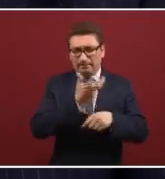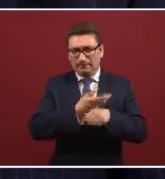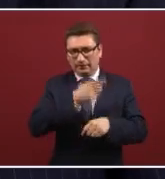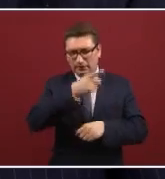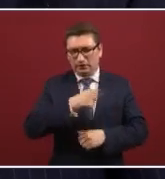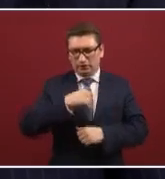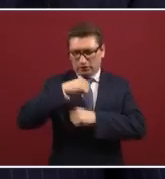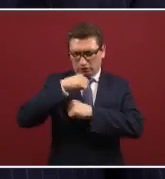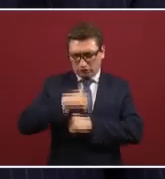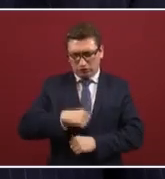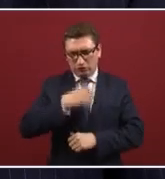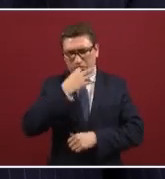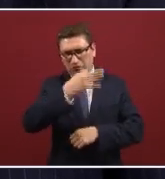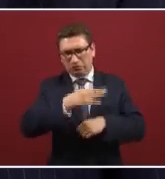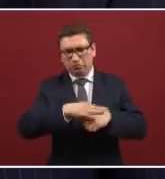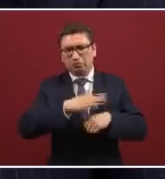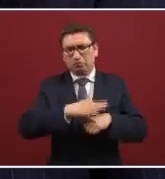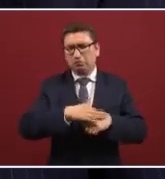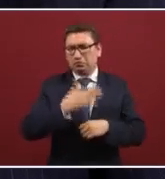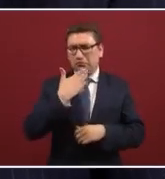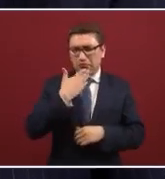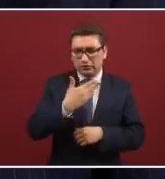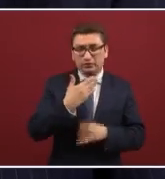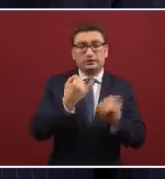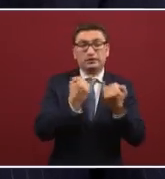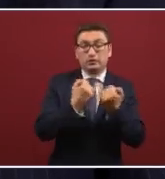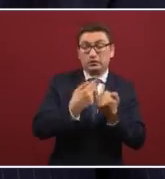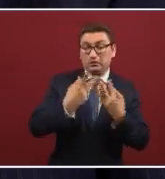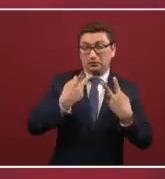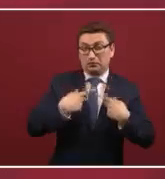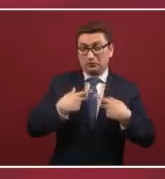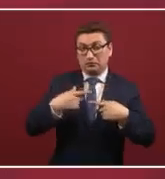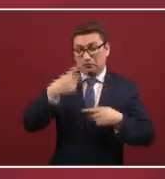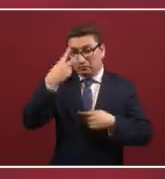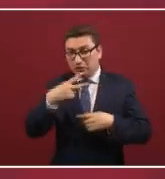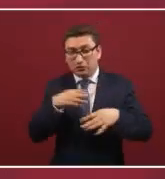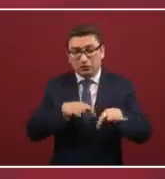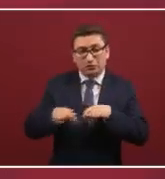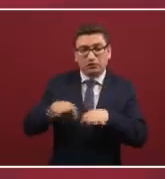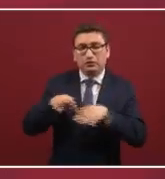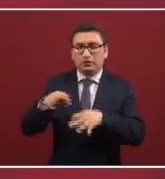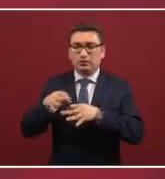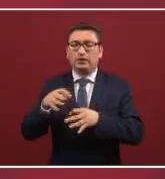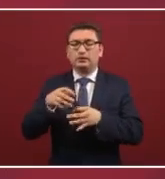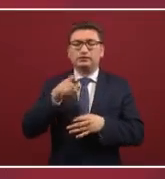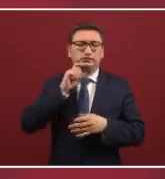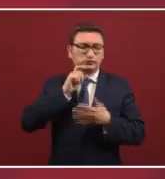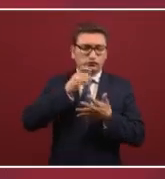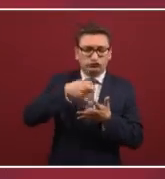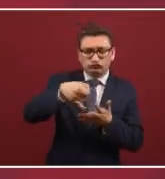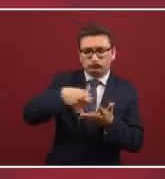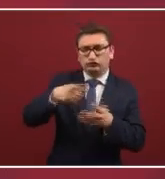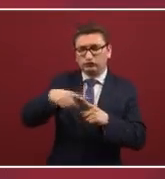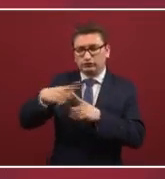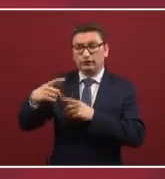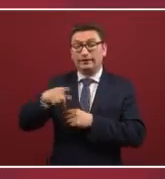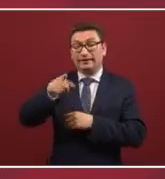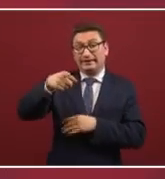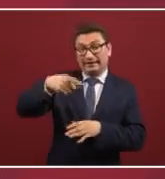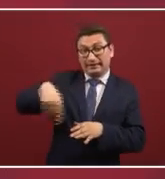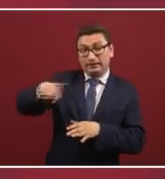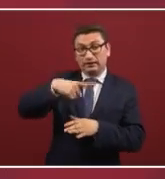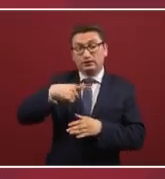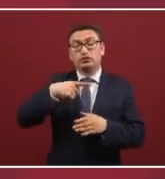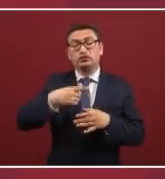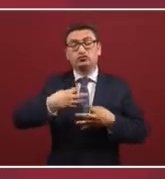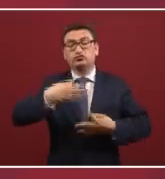ya un par de veces y nos hemos estado reuniendo con los tomateros y esperamos encontrar una solución. Ellos han interpuesto un